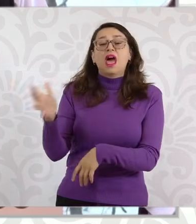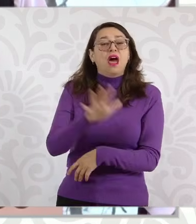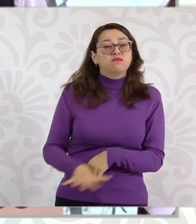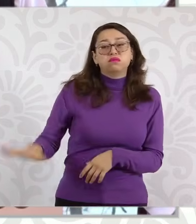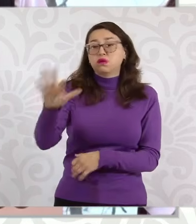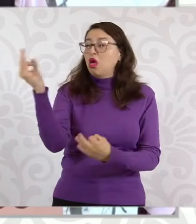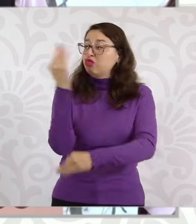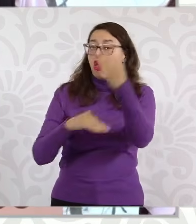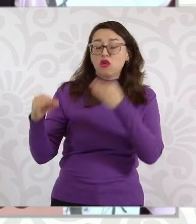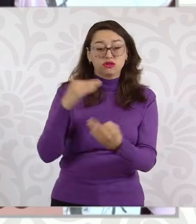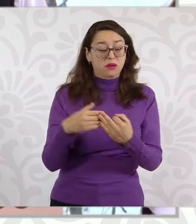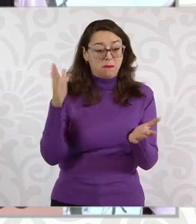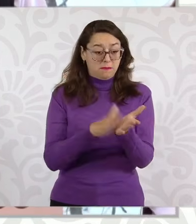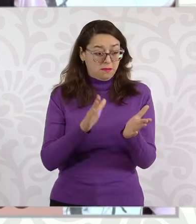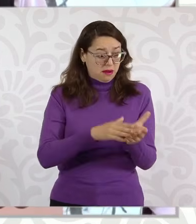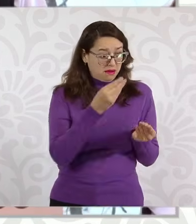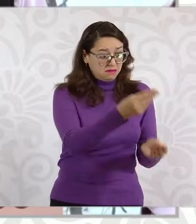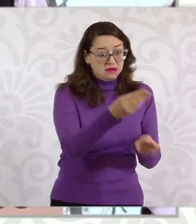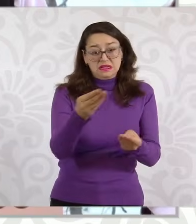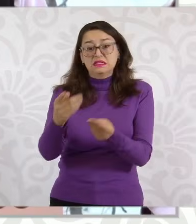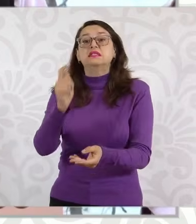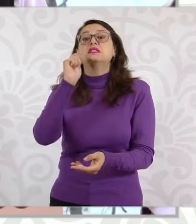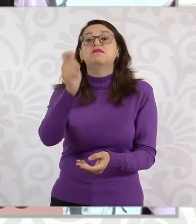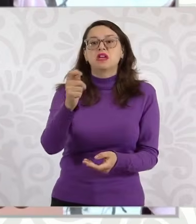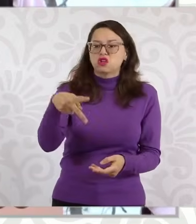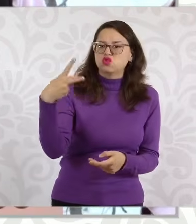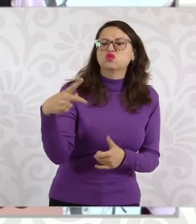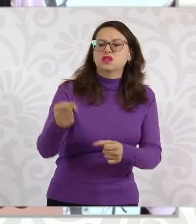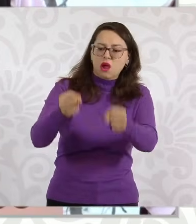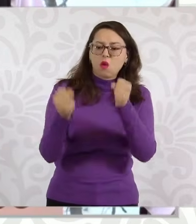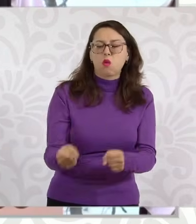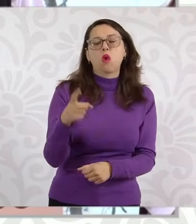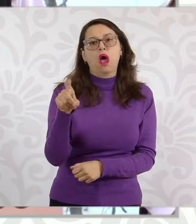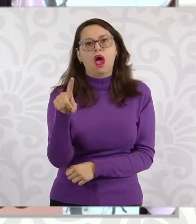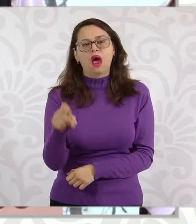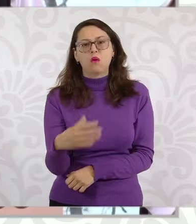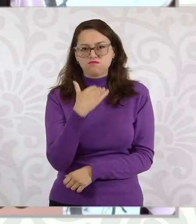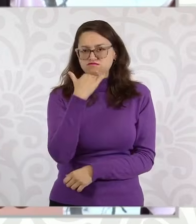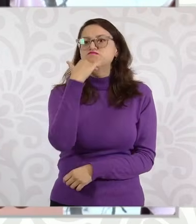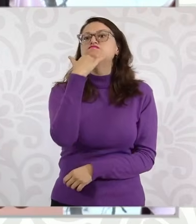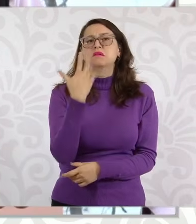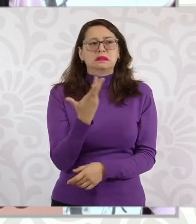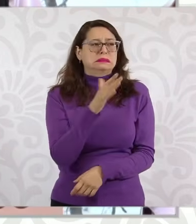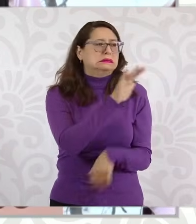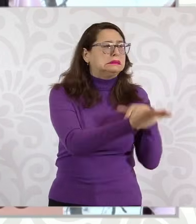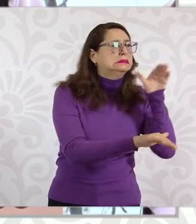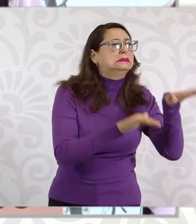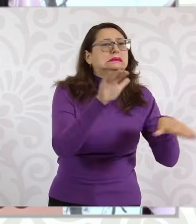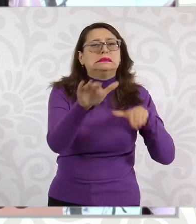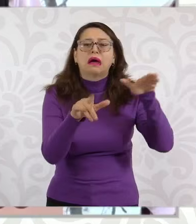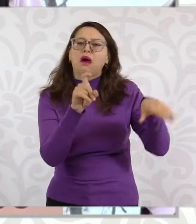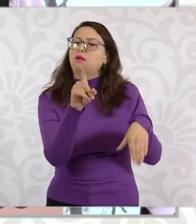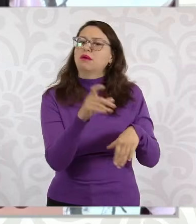estos documentos representan certeza y dignidad. Estamos garantizando por ley que el